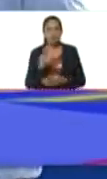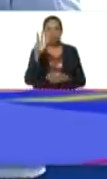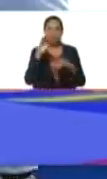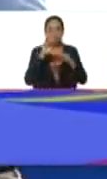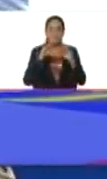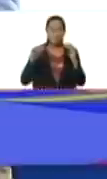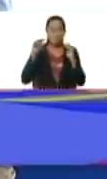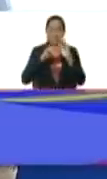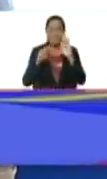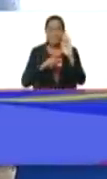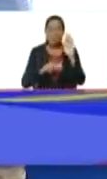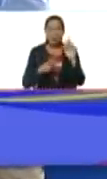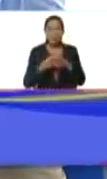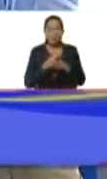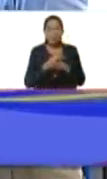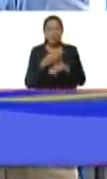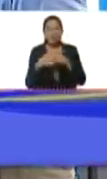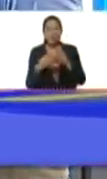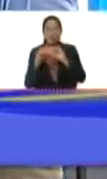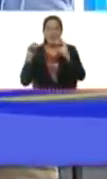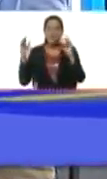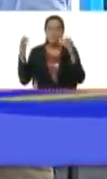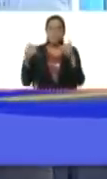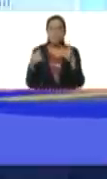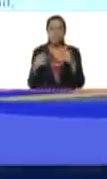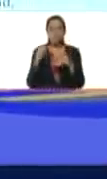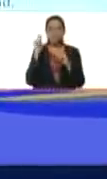de gobierno para llevar adelante nuestras tareas.